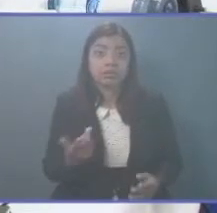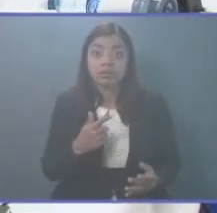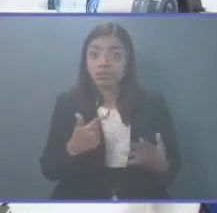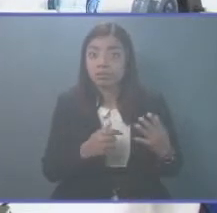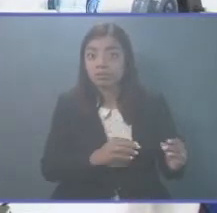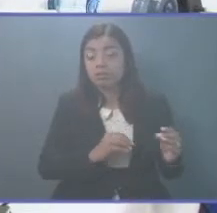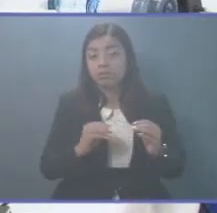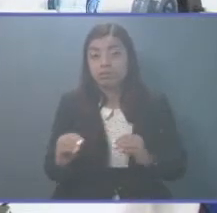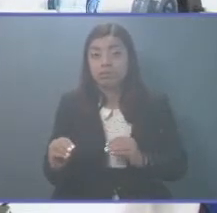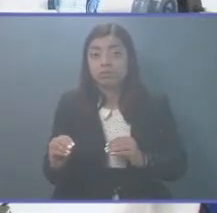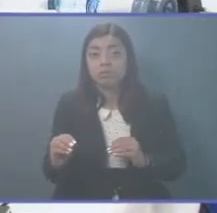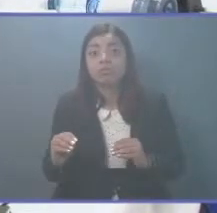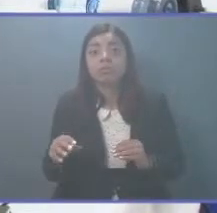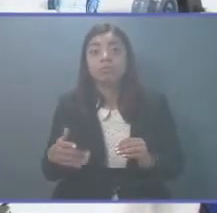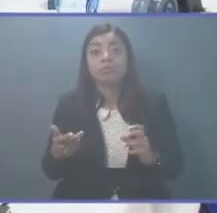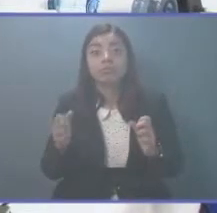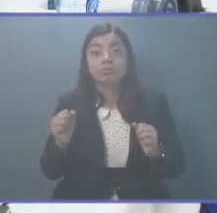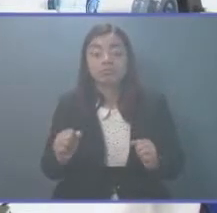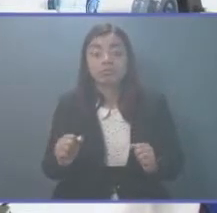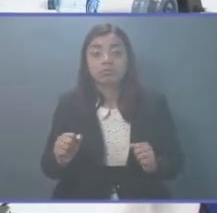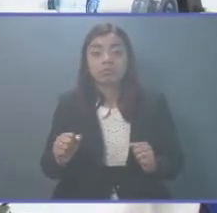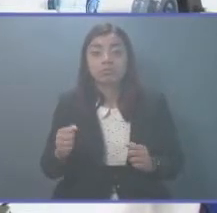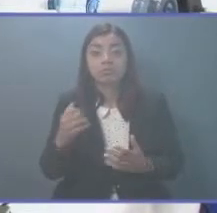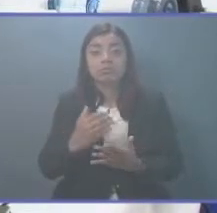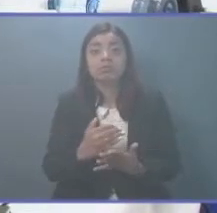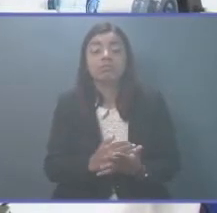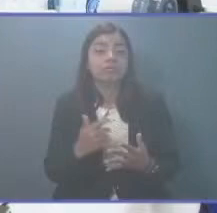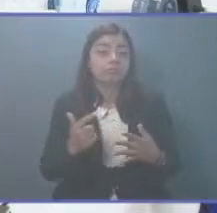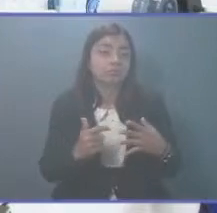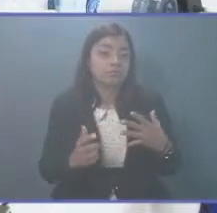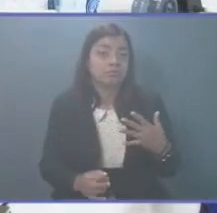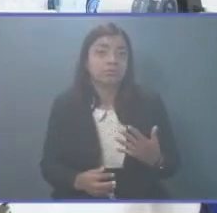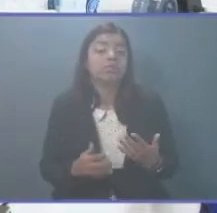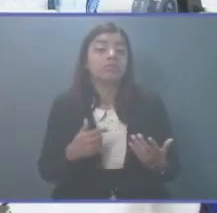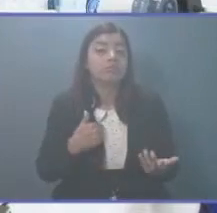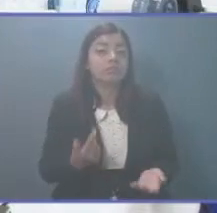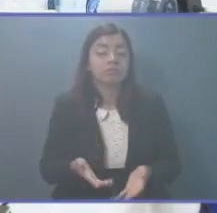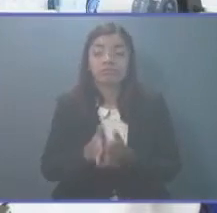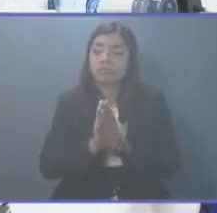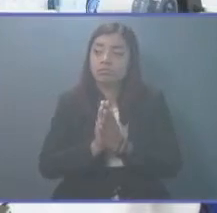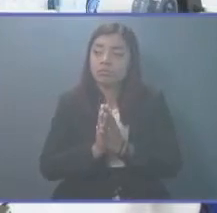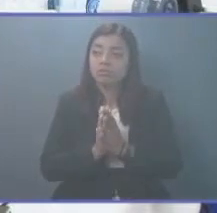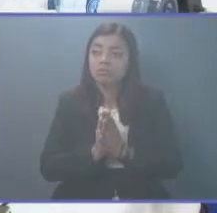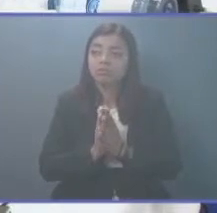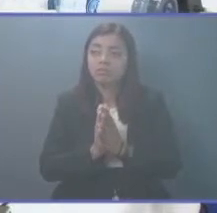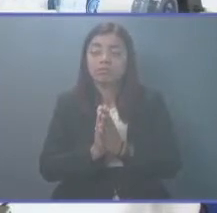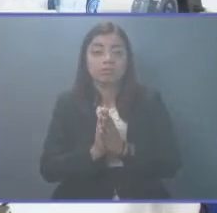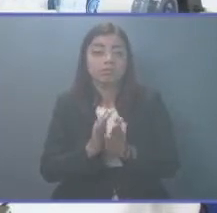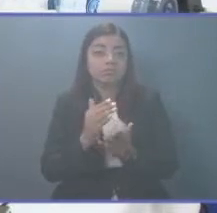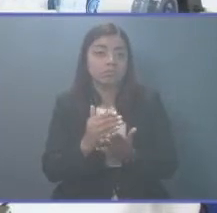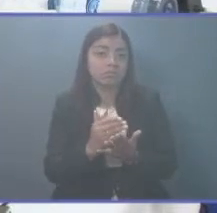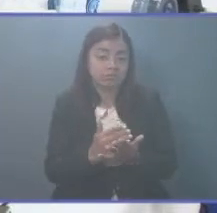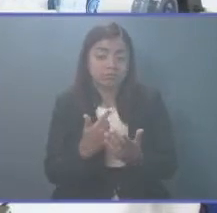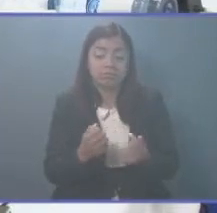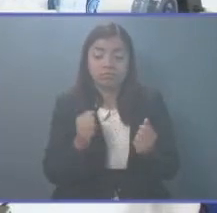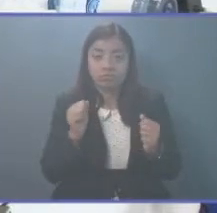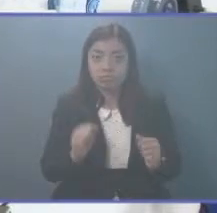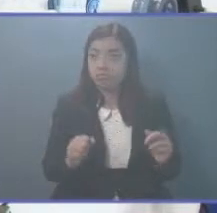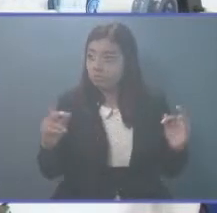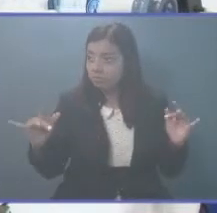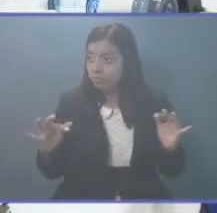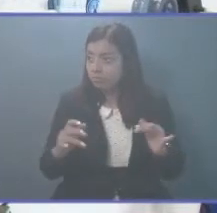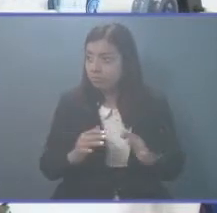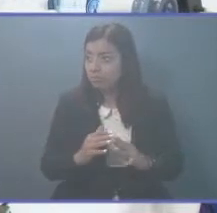aplican para poder establecer algo en esta ley. Yo eso les pediría, poder reunirme con mi